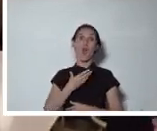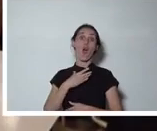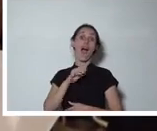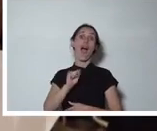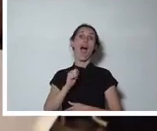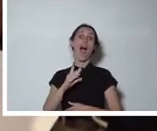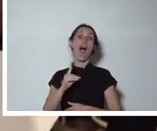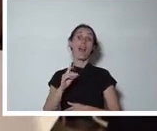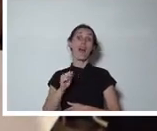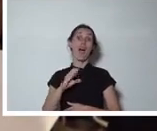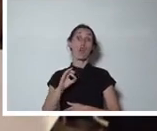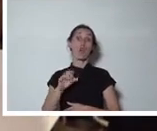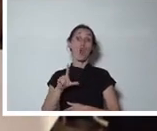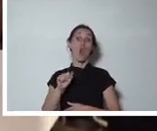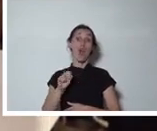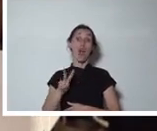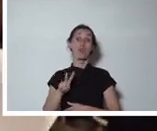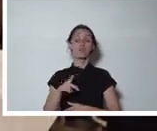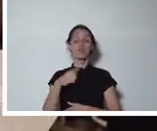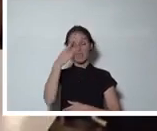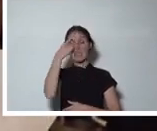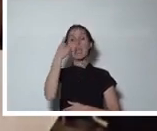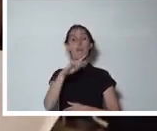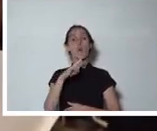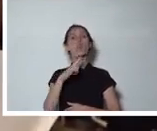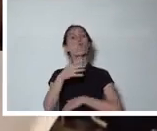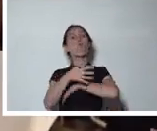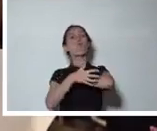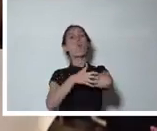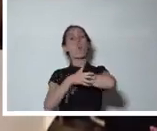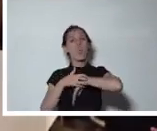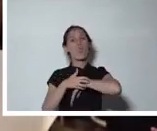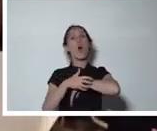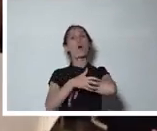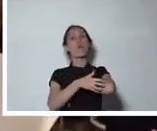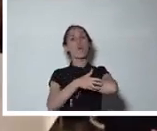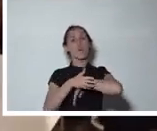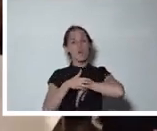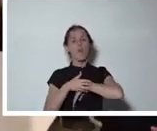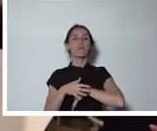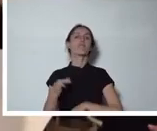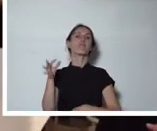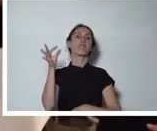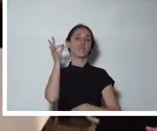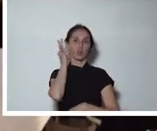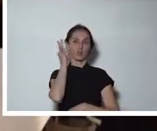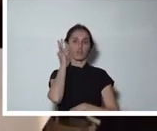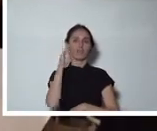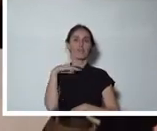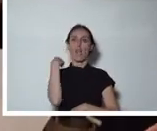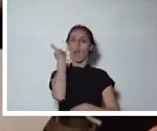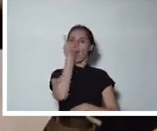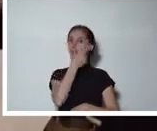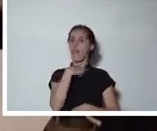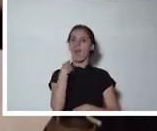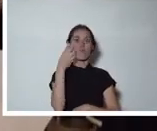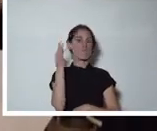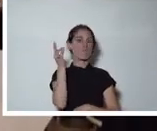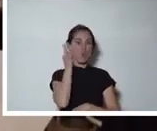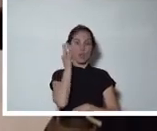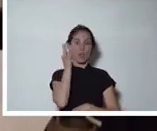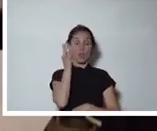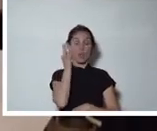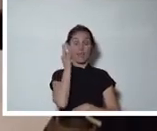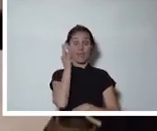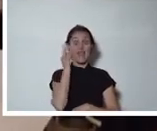que la pobreza tiene cara la pobreza tiene género la pobreza está feminizada en Argentina siete